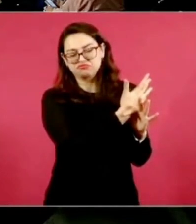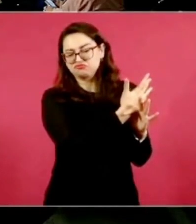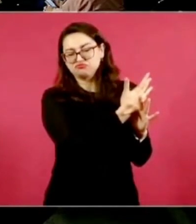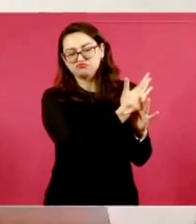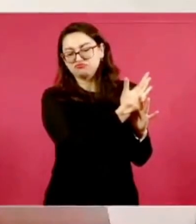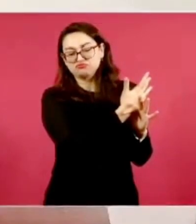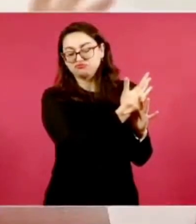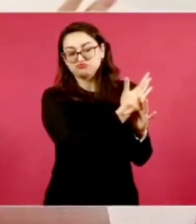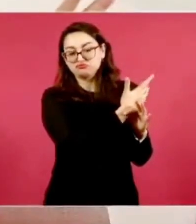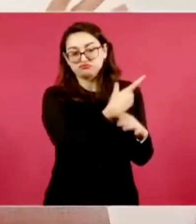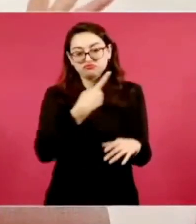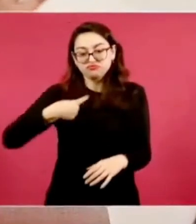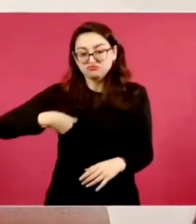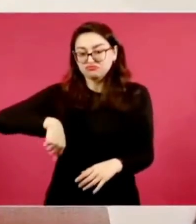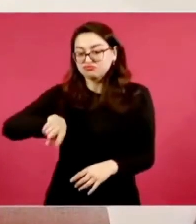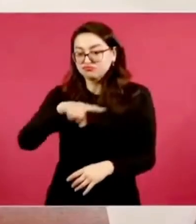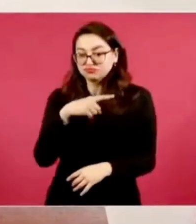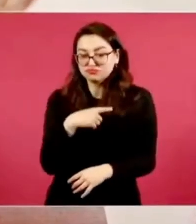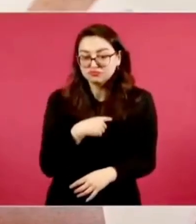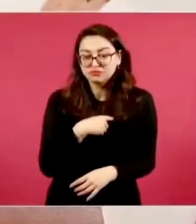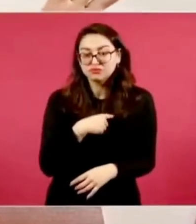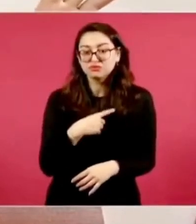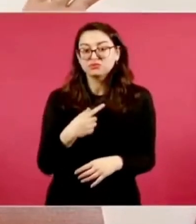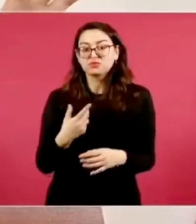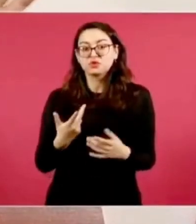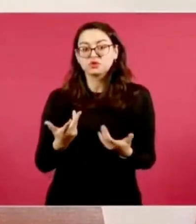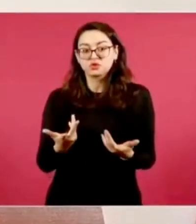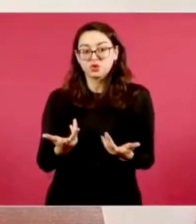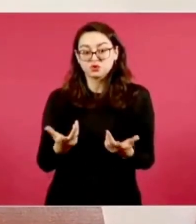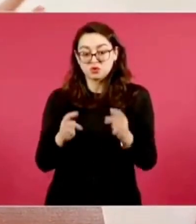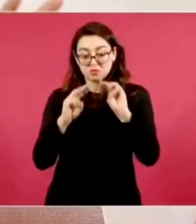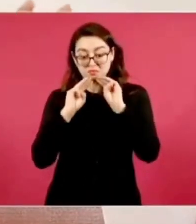no existe como era antes.